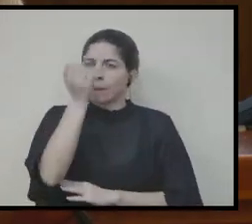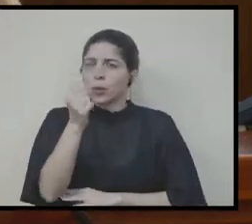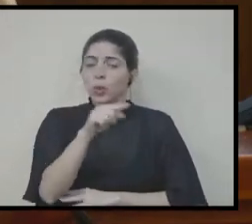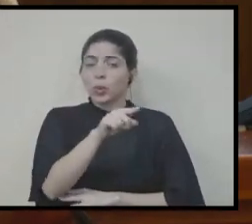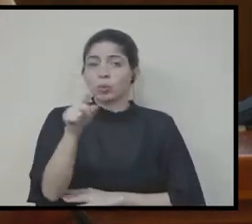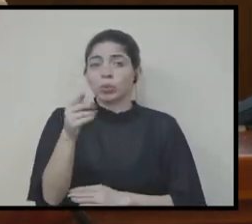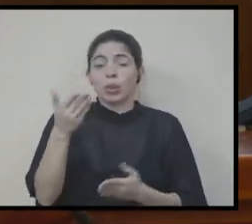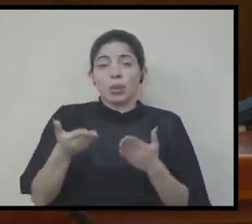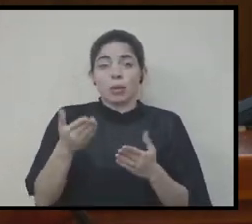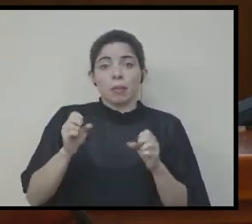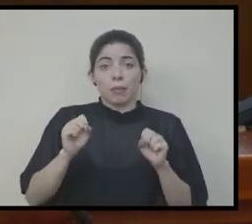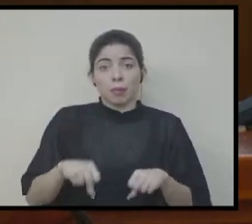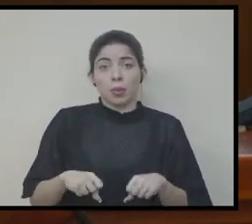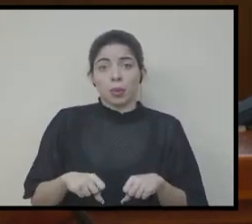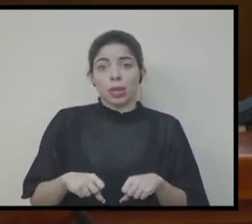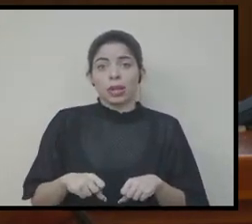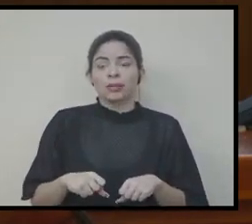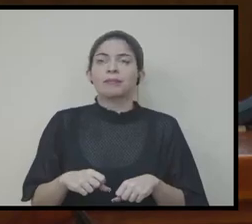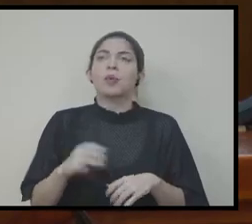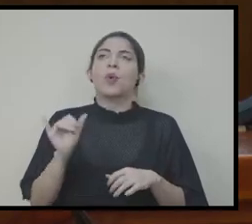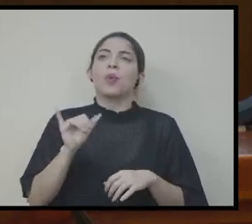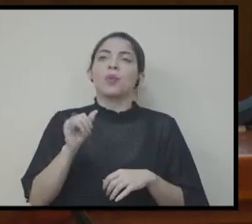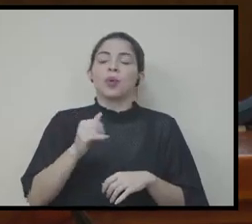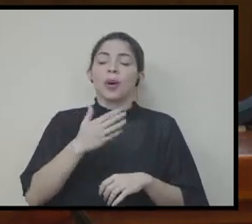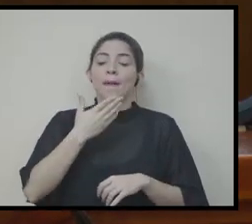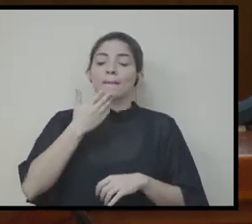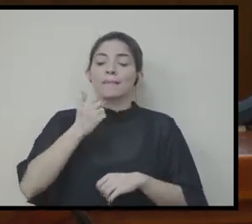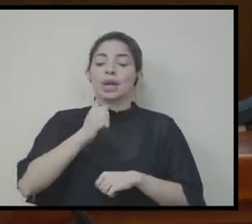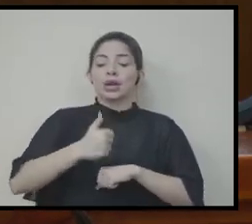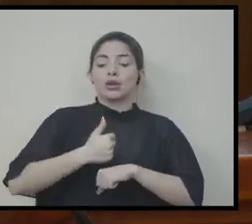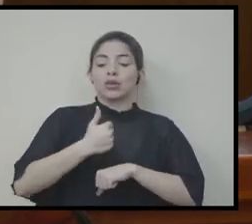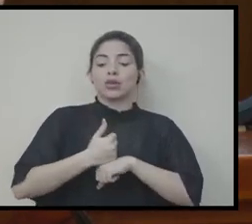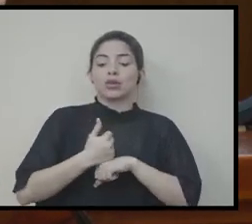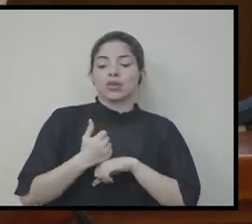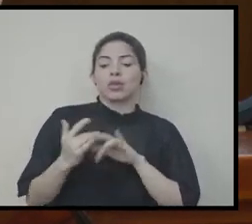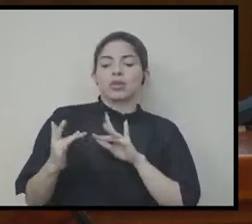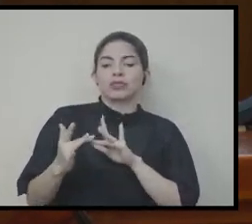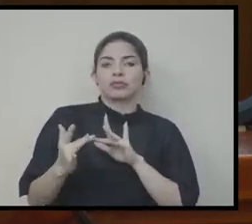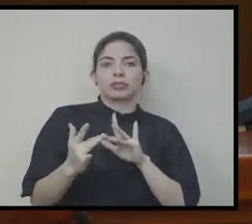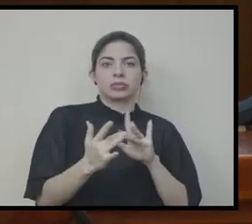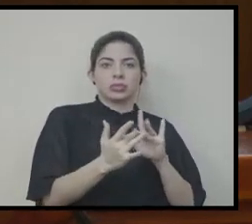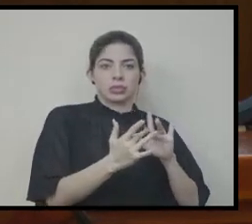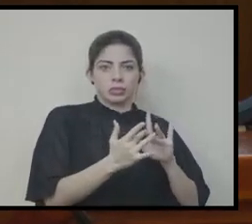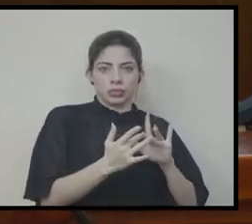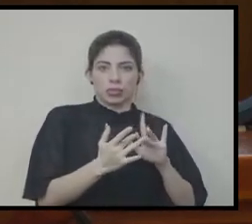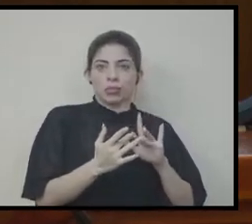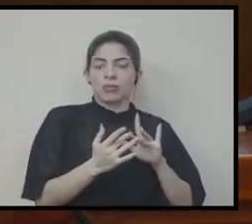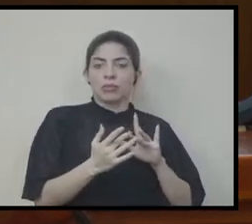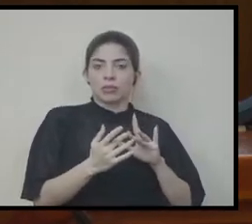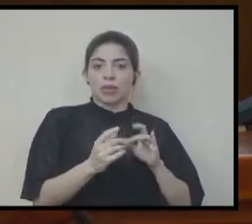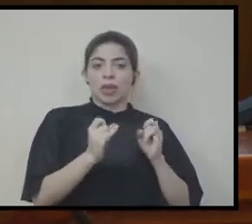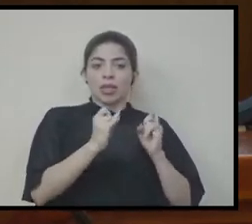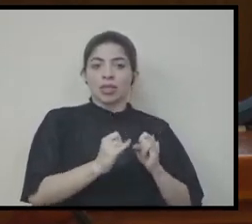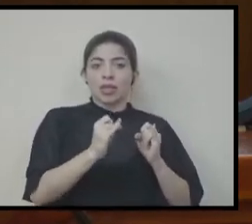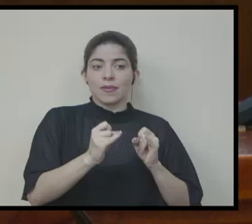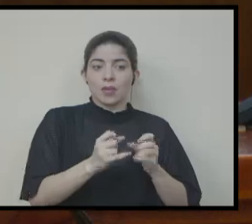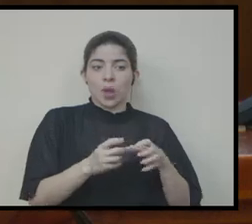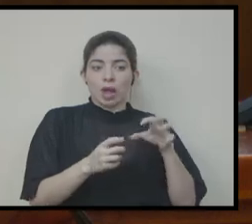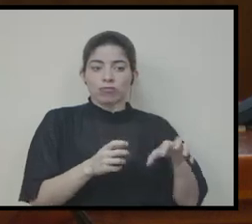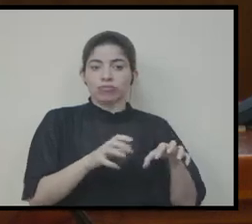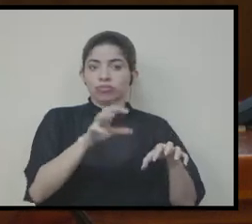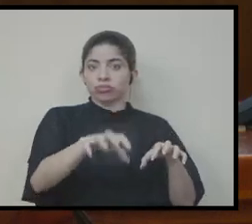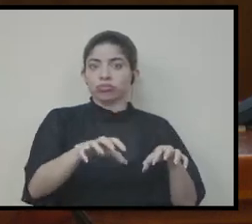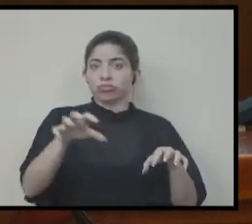ustedes podrían, consolidar mejor esas redes, sacar presentaciones individuales, y usted le